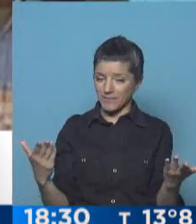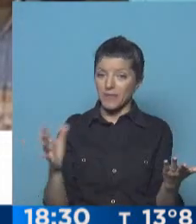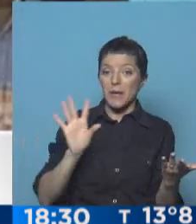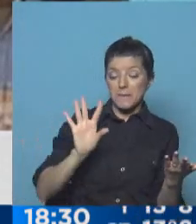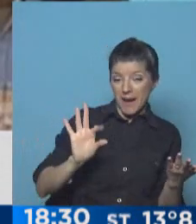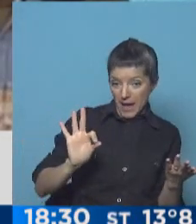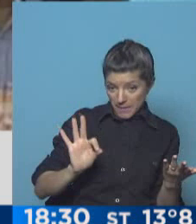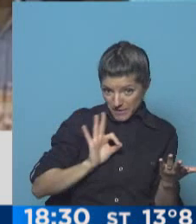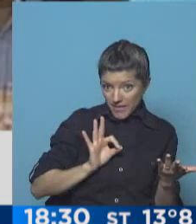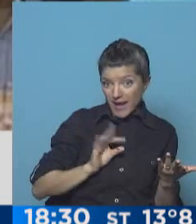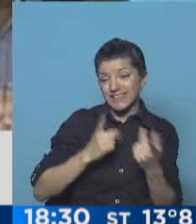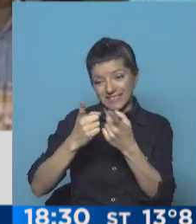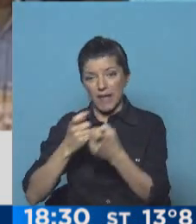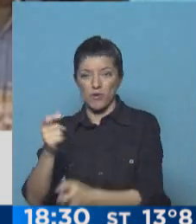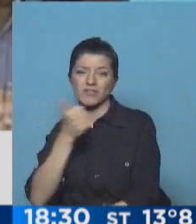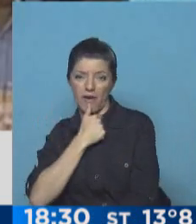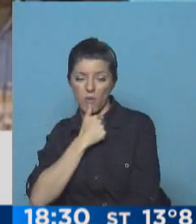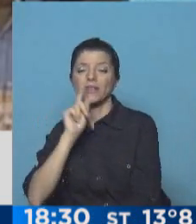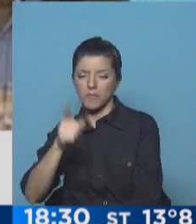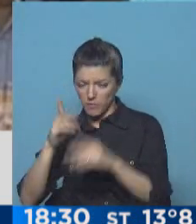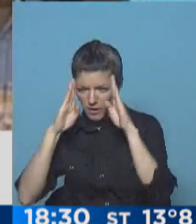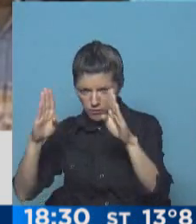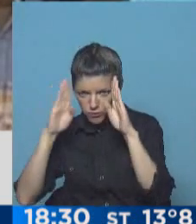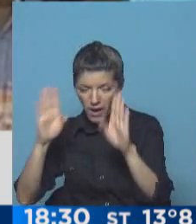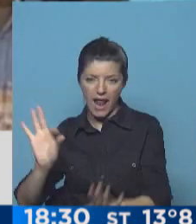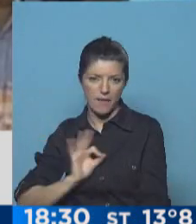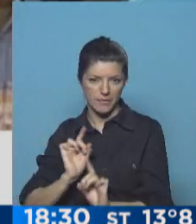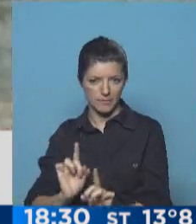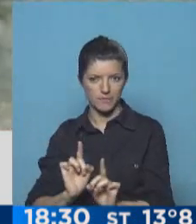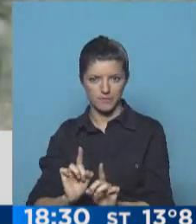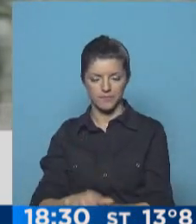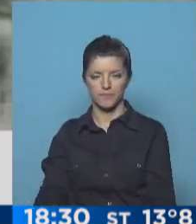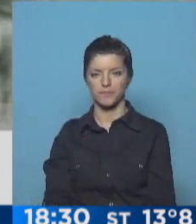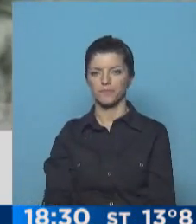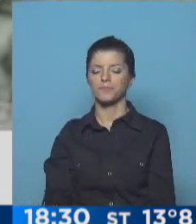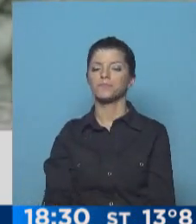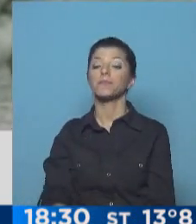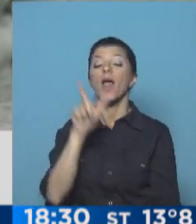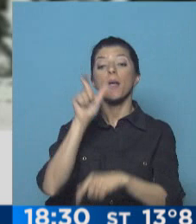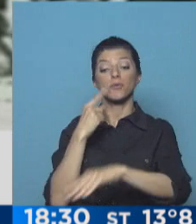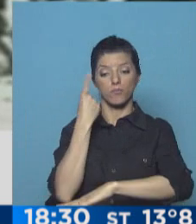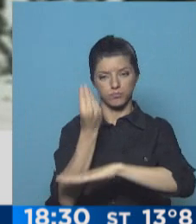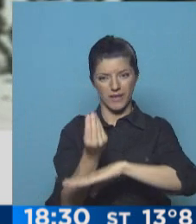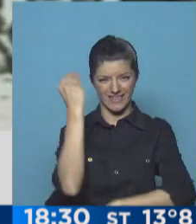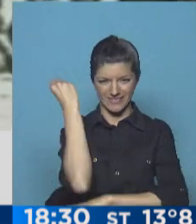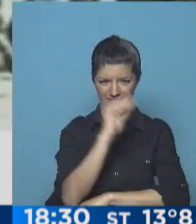agua y porque seguimos apostando al pulso de la vida. Los santacruceños tenemos